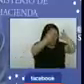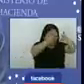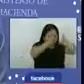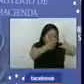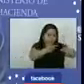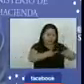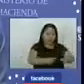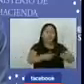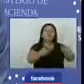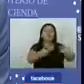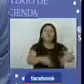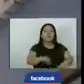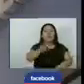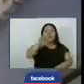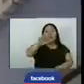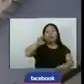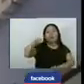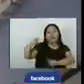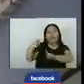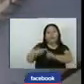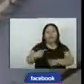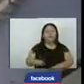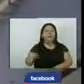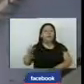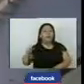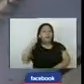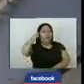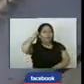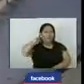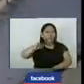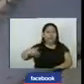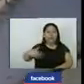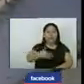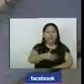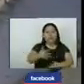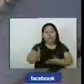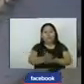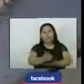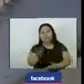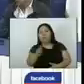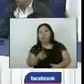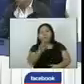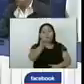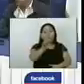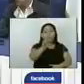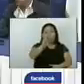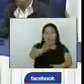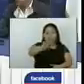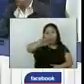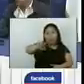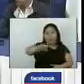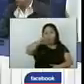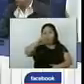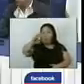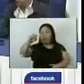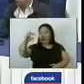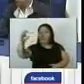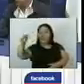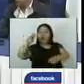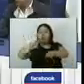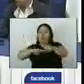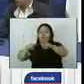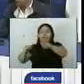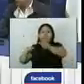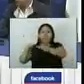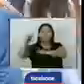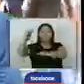partir del 30 de abril. Según el titular del Ministerio de Hacienda, son cerca de 2 mil millones de dólares los que ha